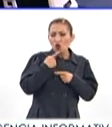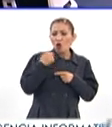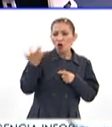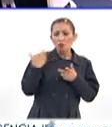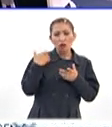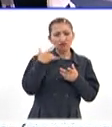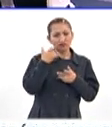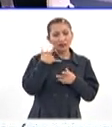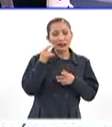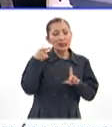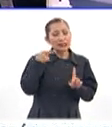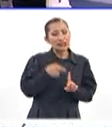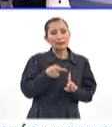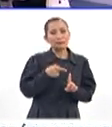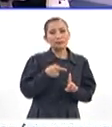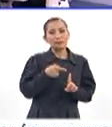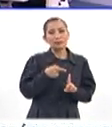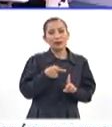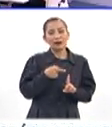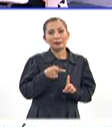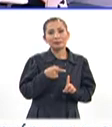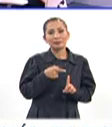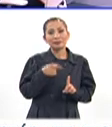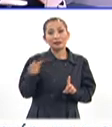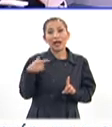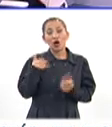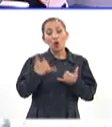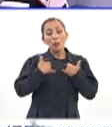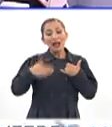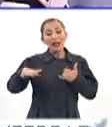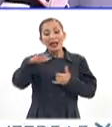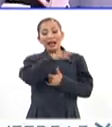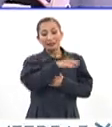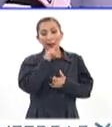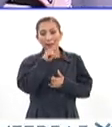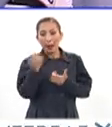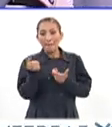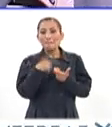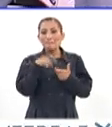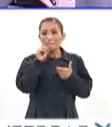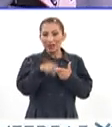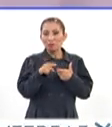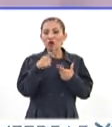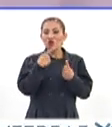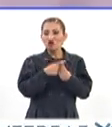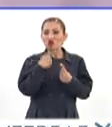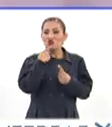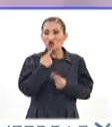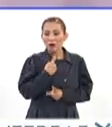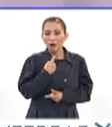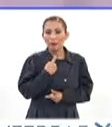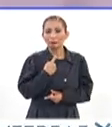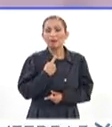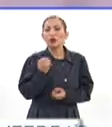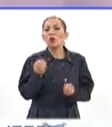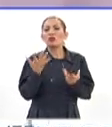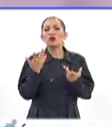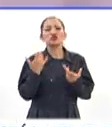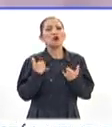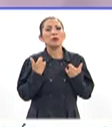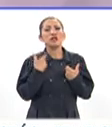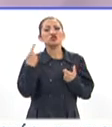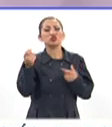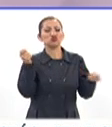Y en específico, pues vamos a hablar pues precisamente de los jóvenes que también forman parte de esta institución. ¿Cuántos jóvenes